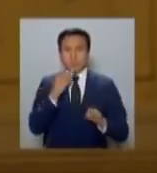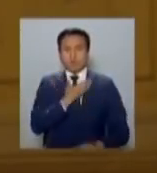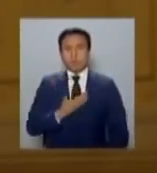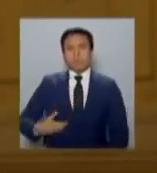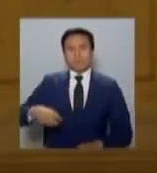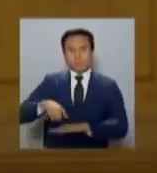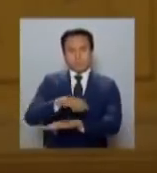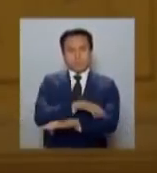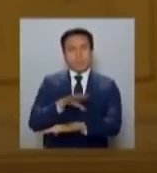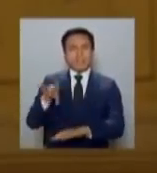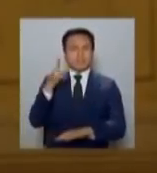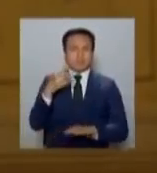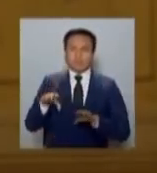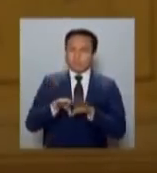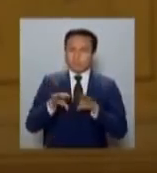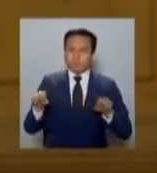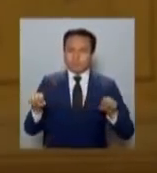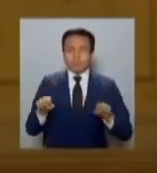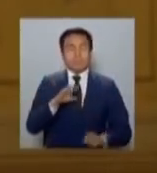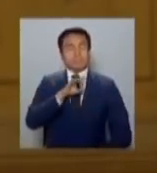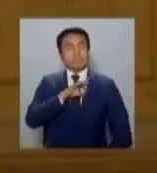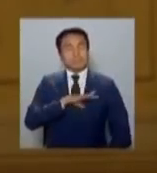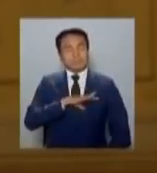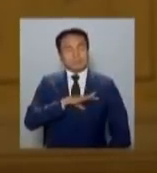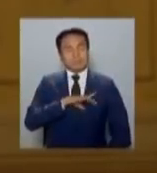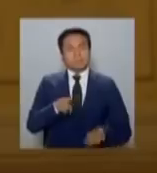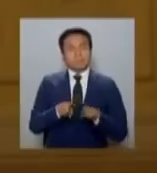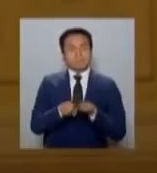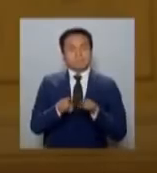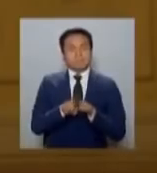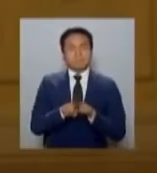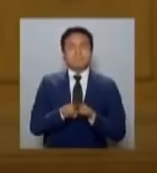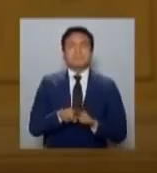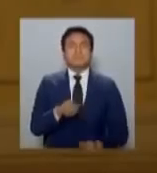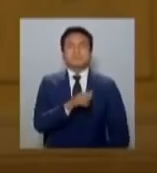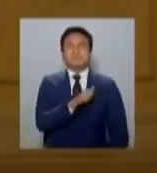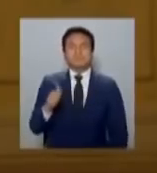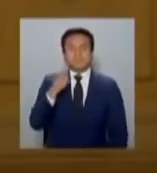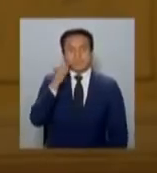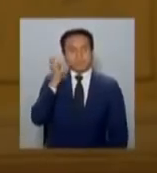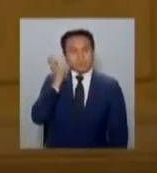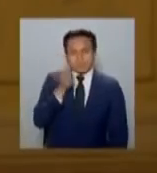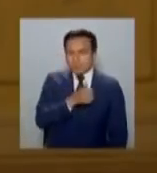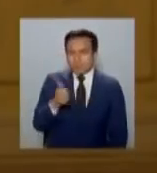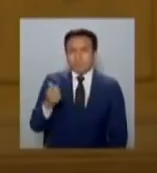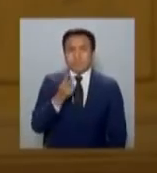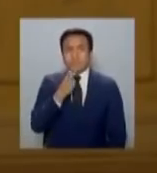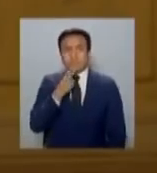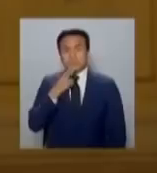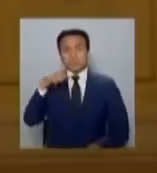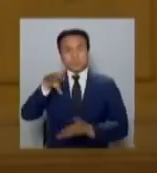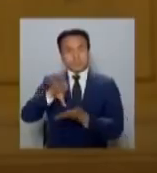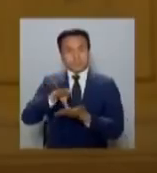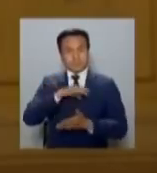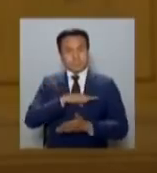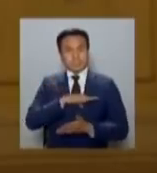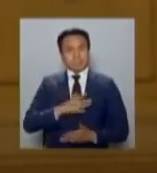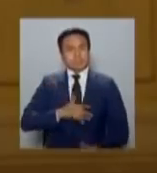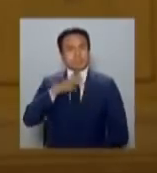también, Beatriz, es que el presidente electo se cierra la posibilidad de nuevos retiros de los fondos de pensiones.